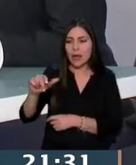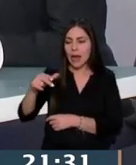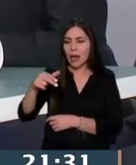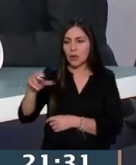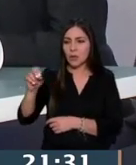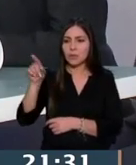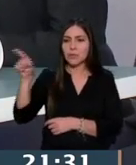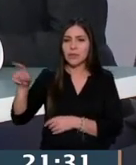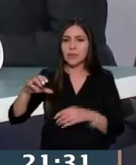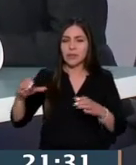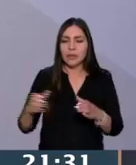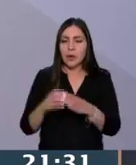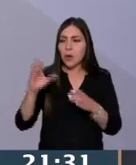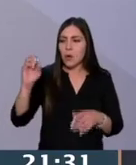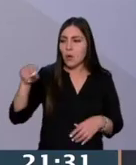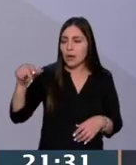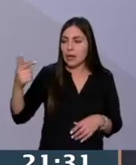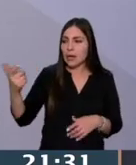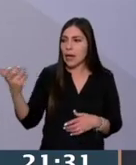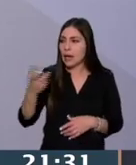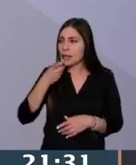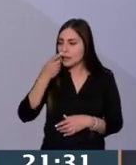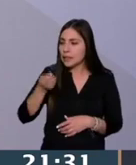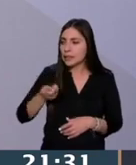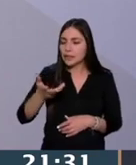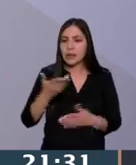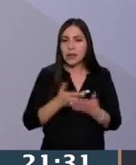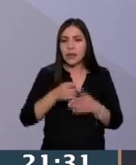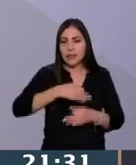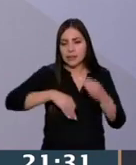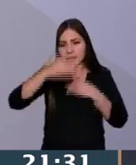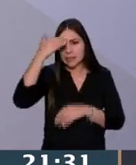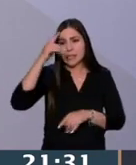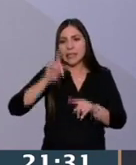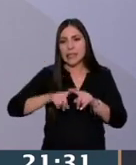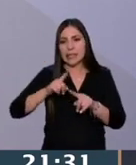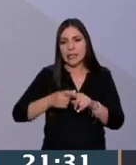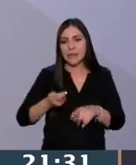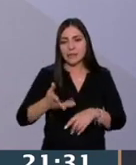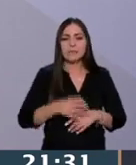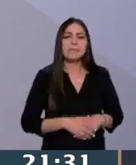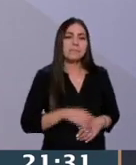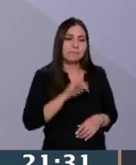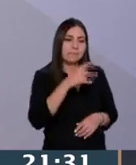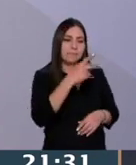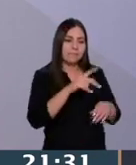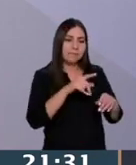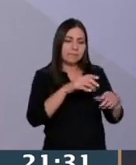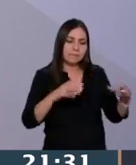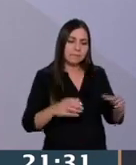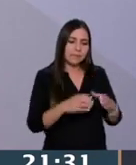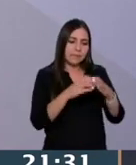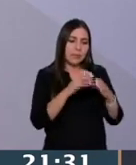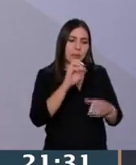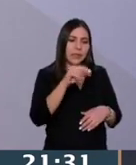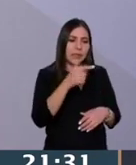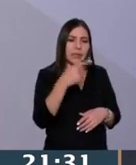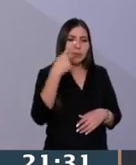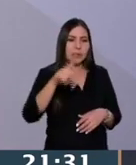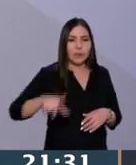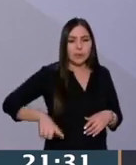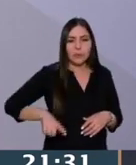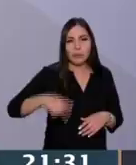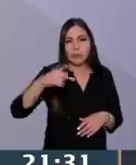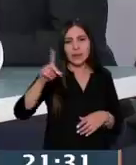de eso. Sí, esta es una organización europea de derechas. Recordemos, por ejemplo, que el año